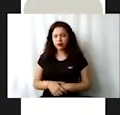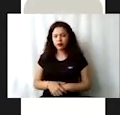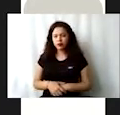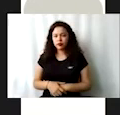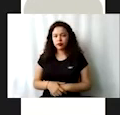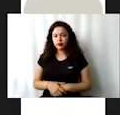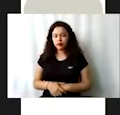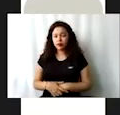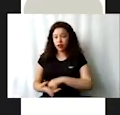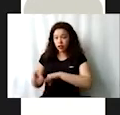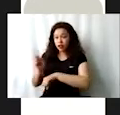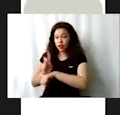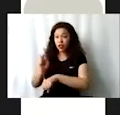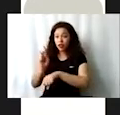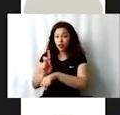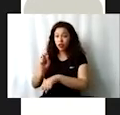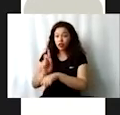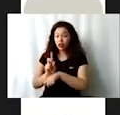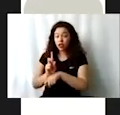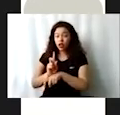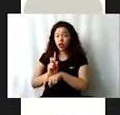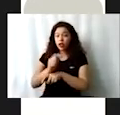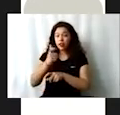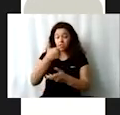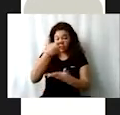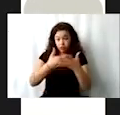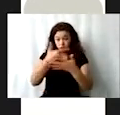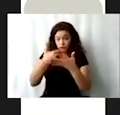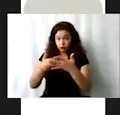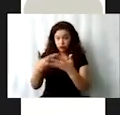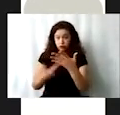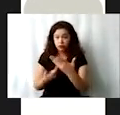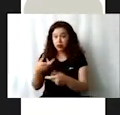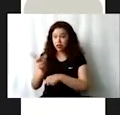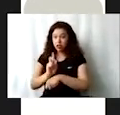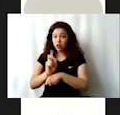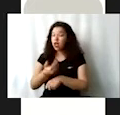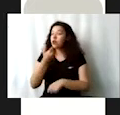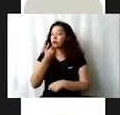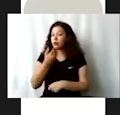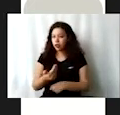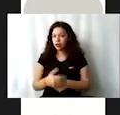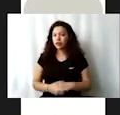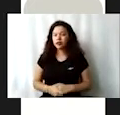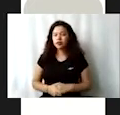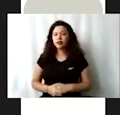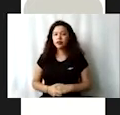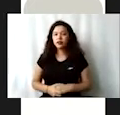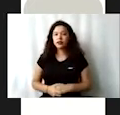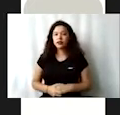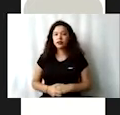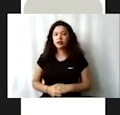Tener al día las cuentas. Tener al día las cuentas. Sí. ¿Cómo lo estás